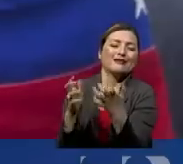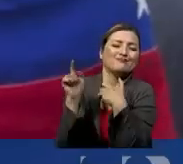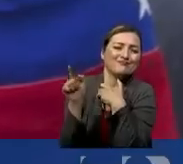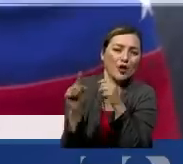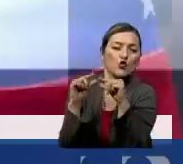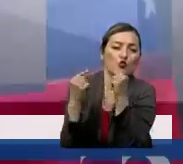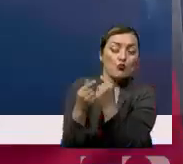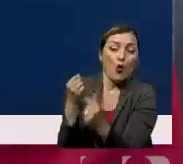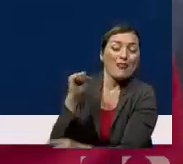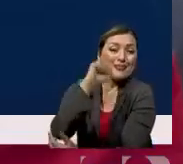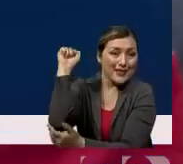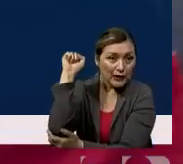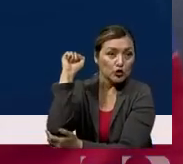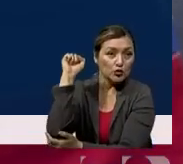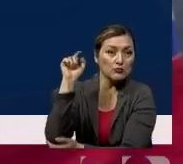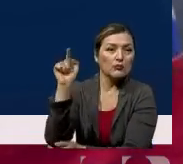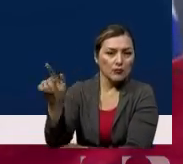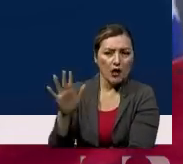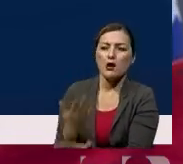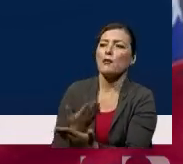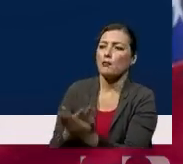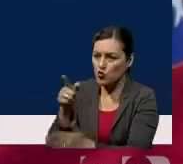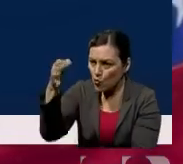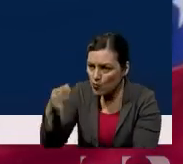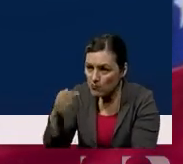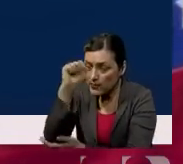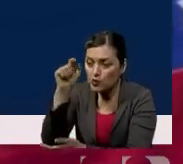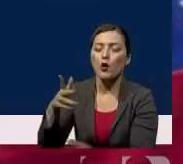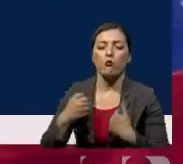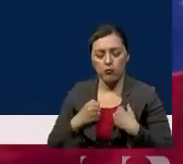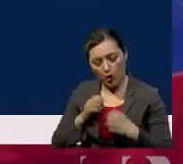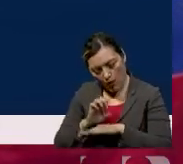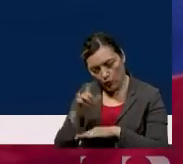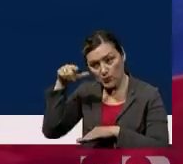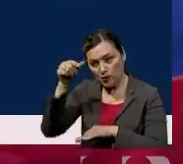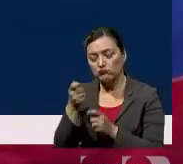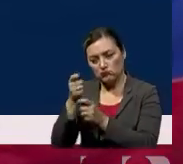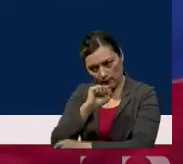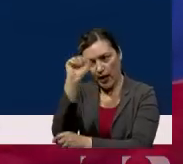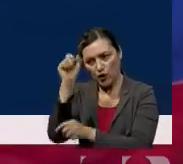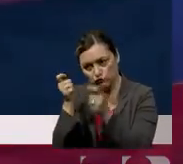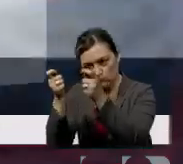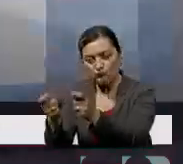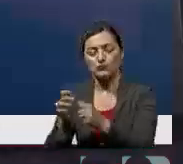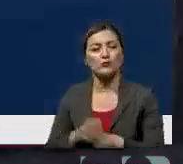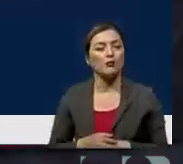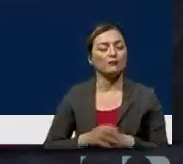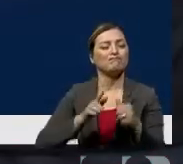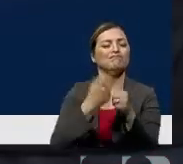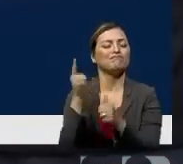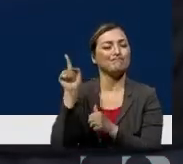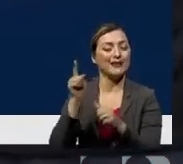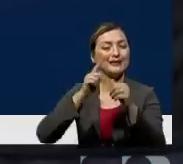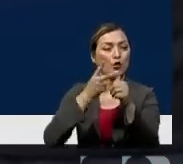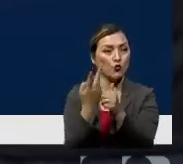exigimos. Este se realizará en tres etapas. La primera comienza este 1 de septiembre con los venezolanos que ingresaron de forma regular. La segunda el